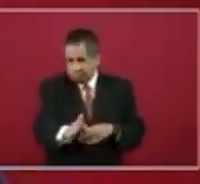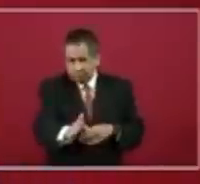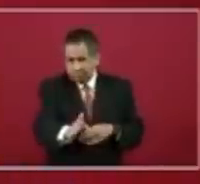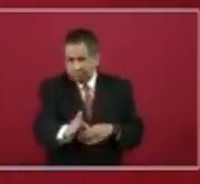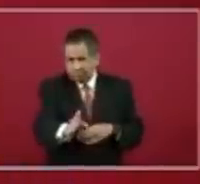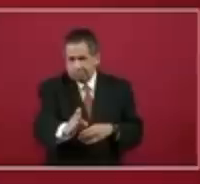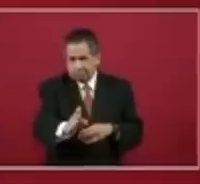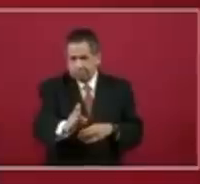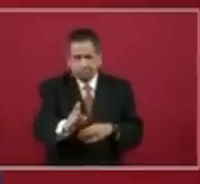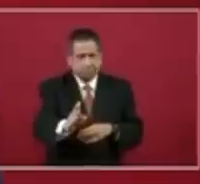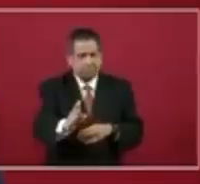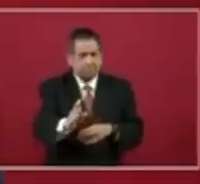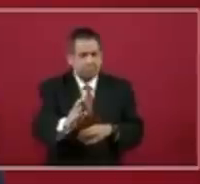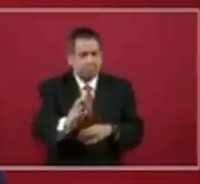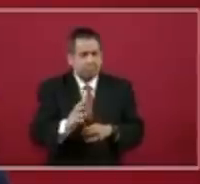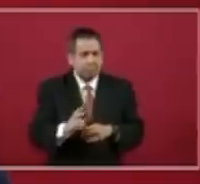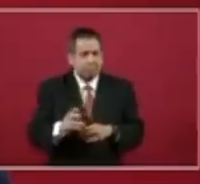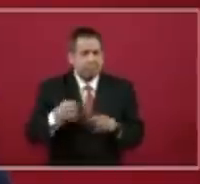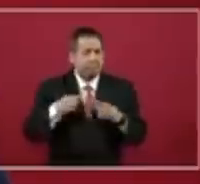los